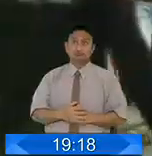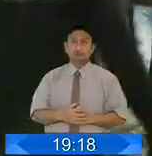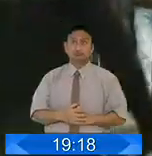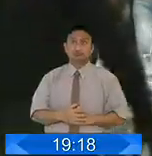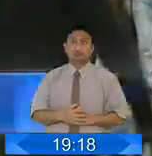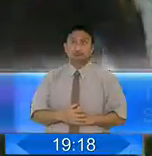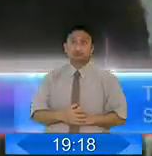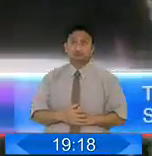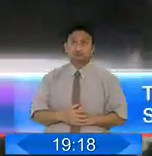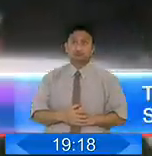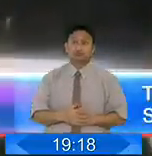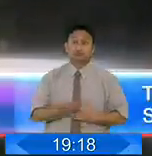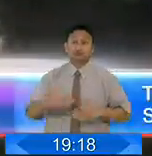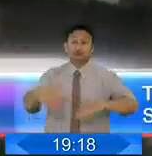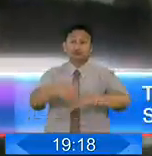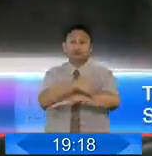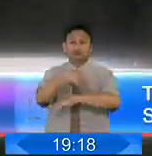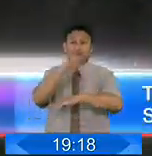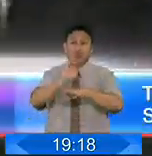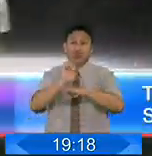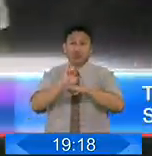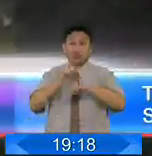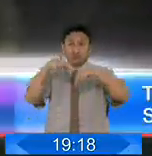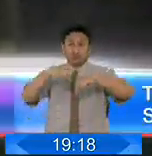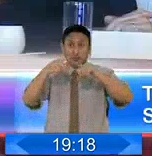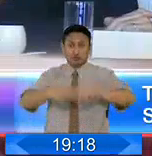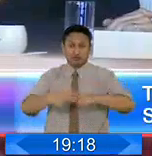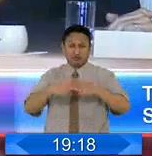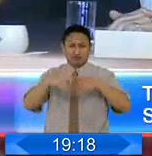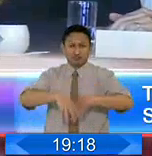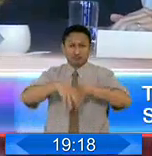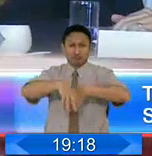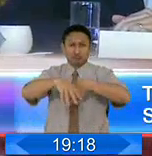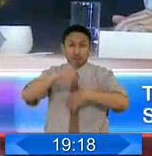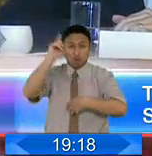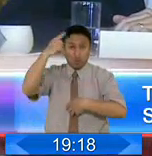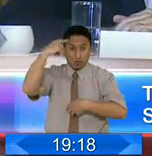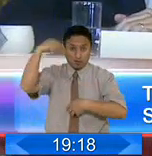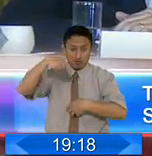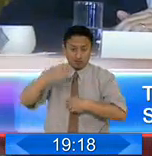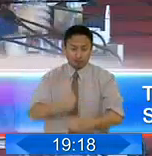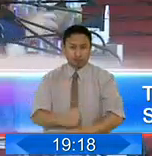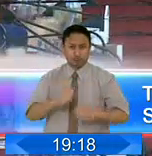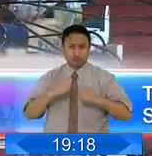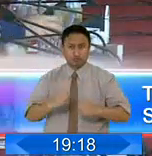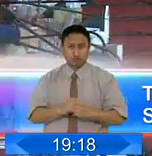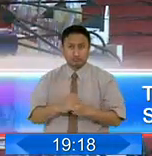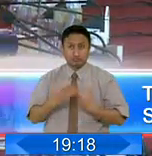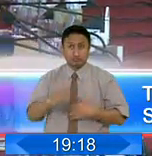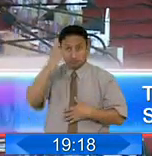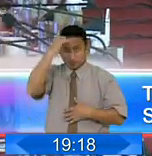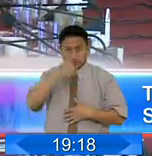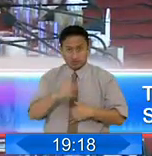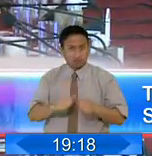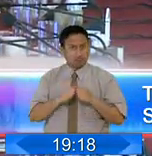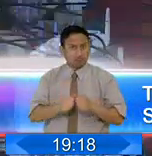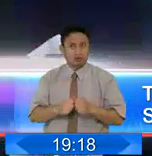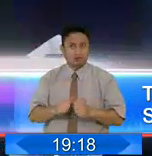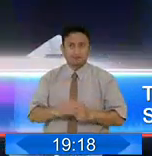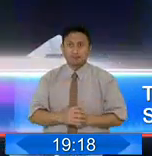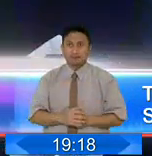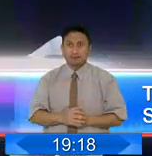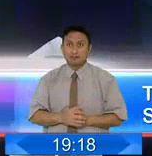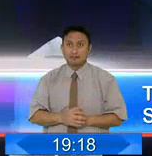Las calles del país se calentaban con las primeras protestas. El régimen se mantenía firme con la decisión anunciada. Con el